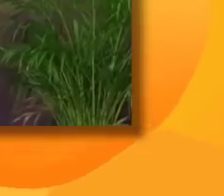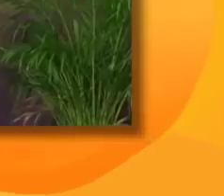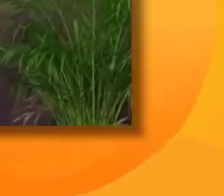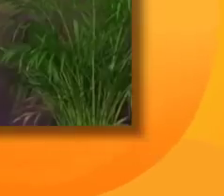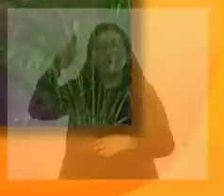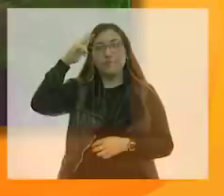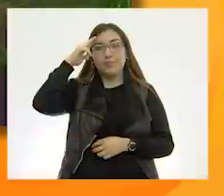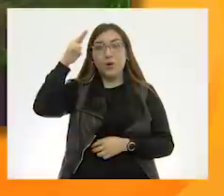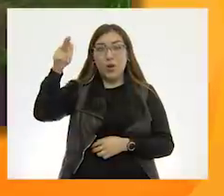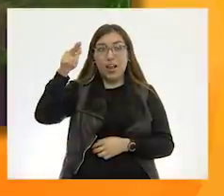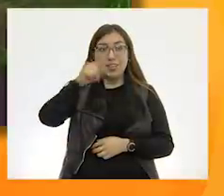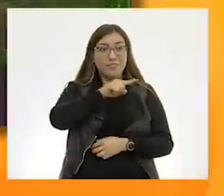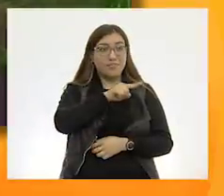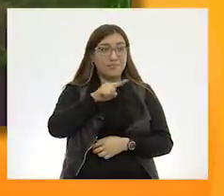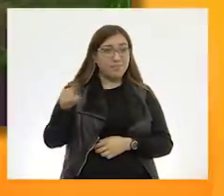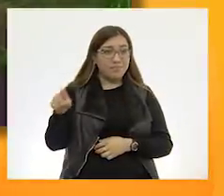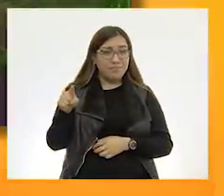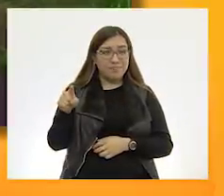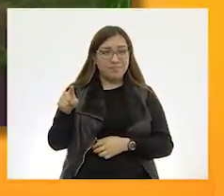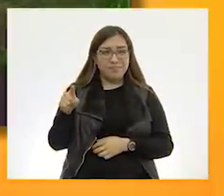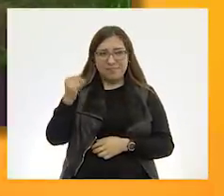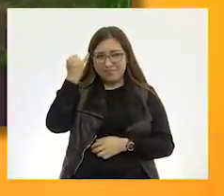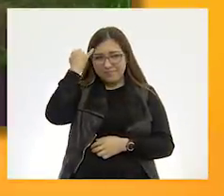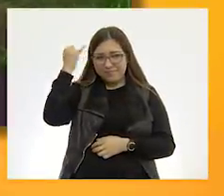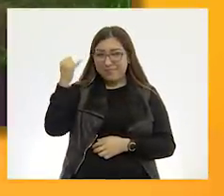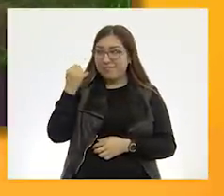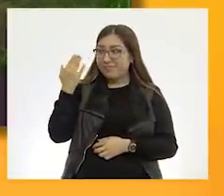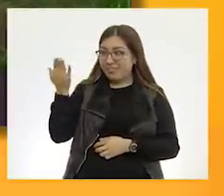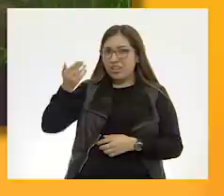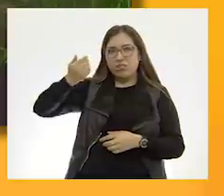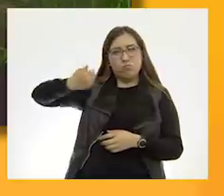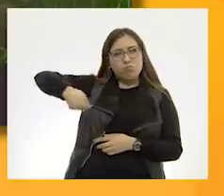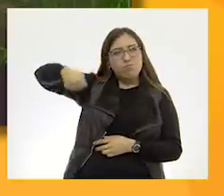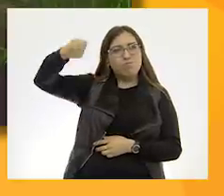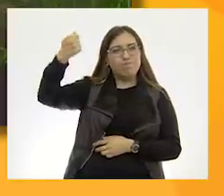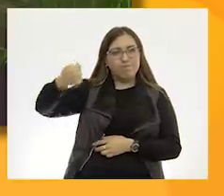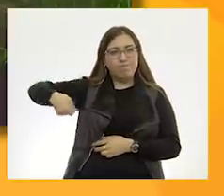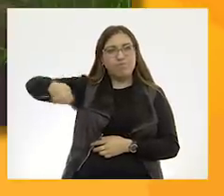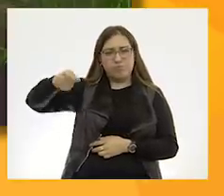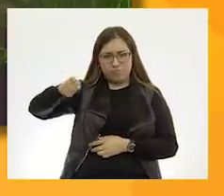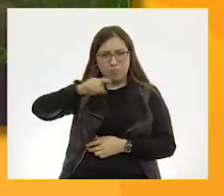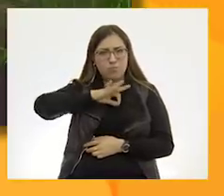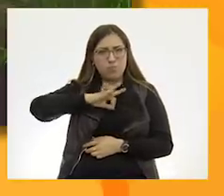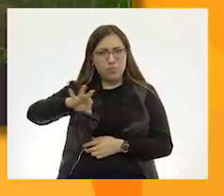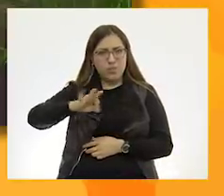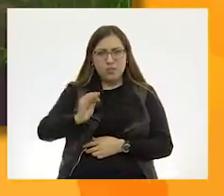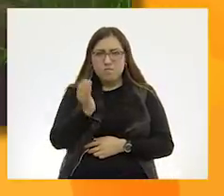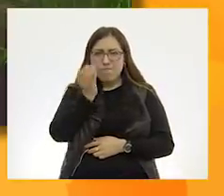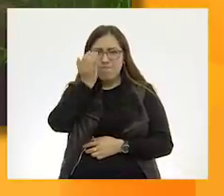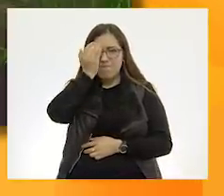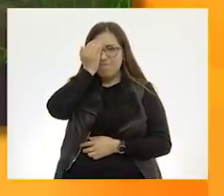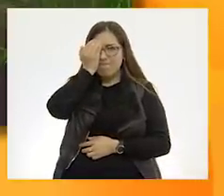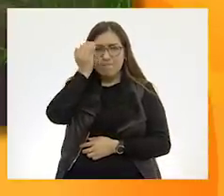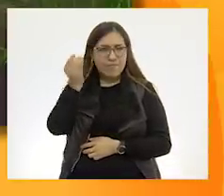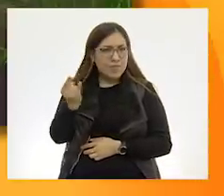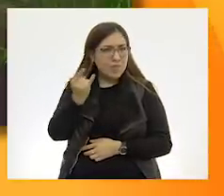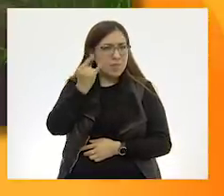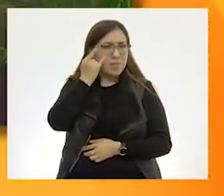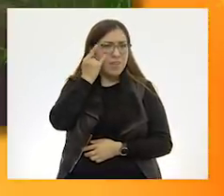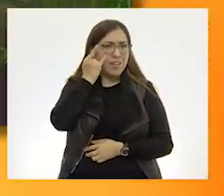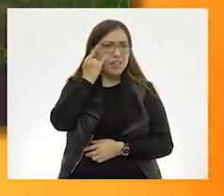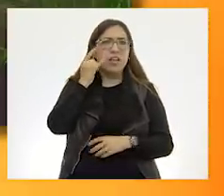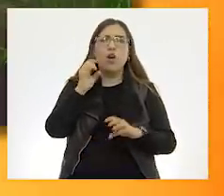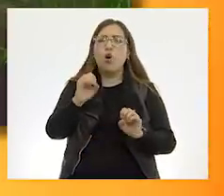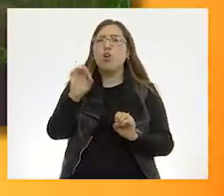Hola, ¿ustedes imaginan que una brocha puede ser un pirata? ¿O han pensado que